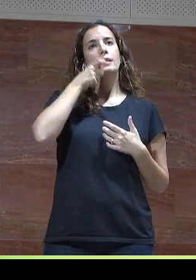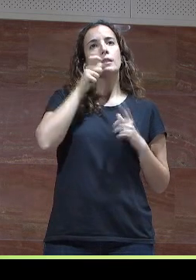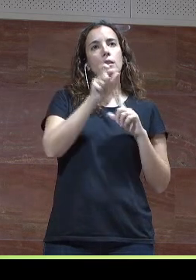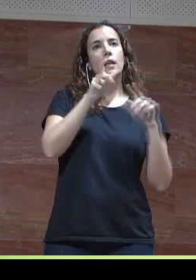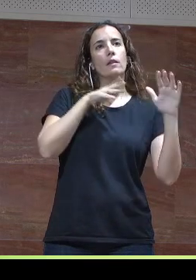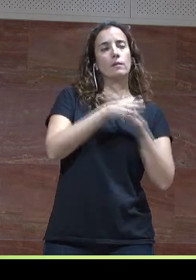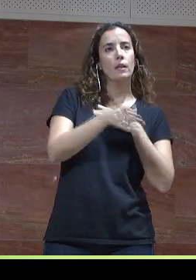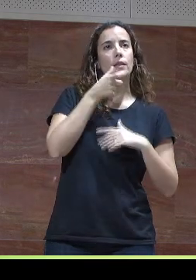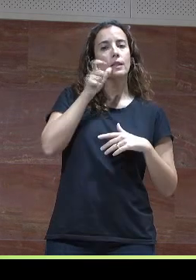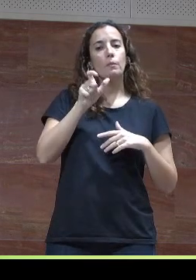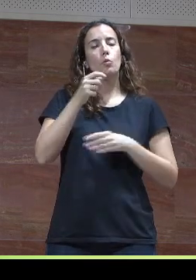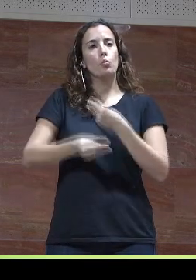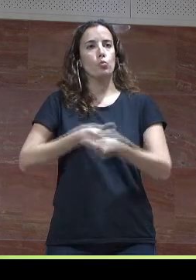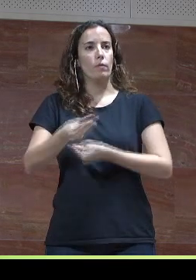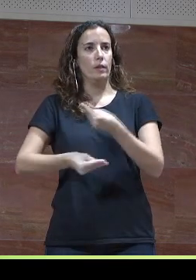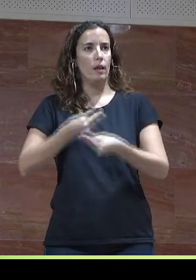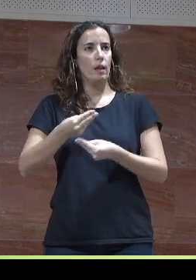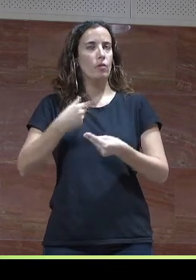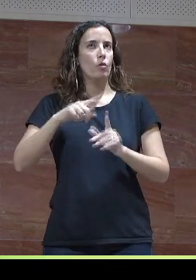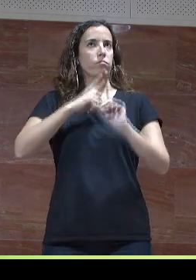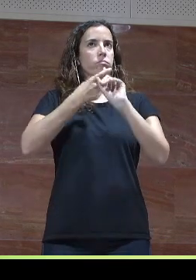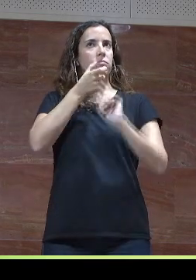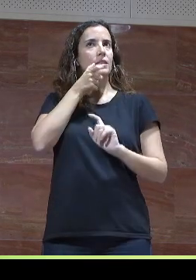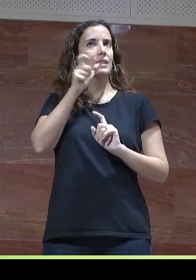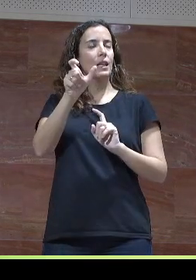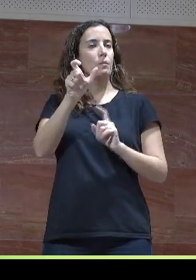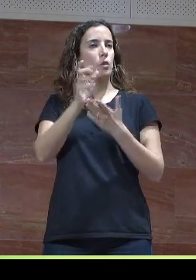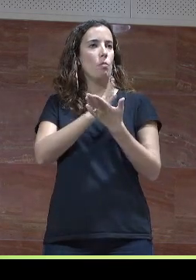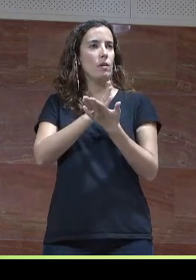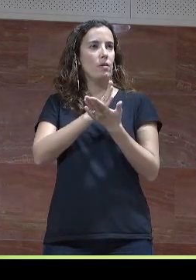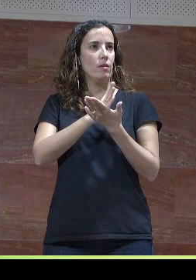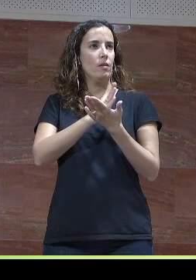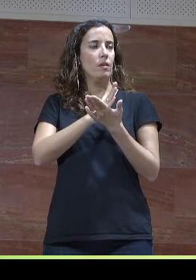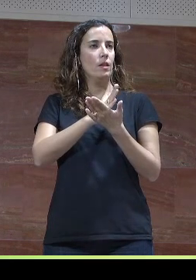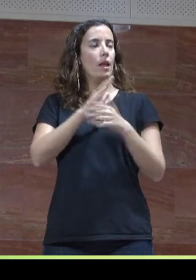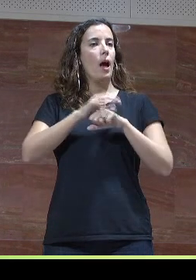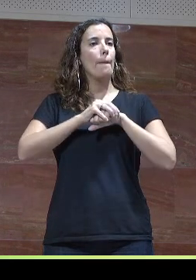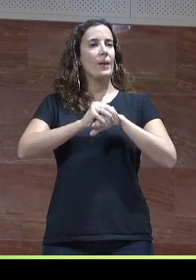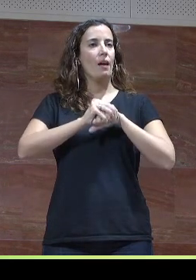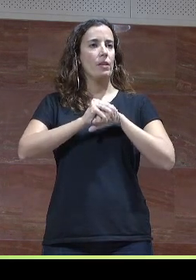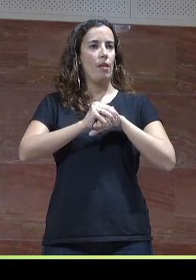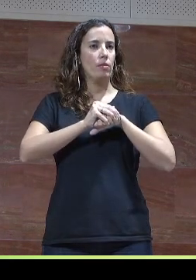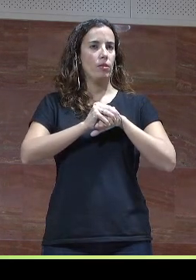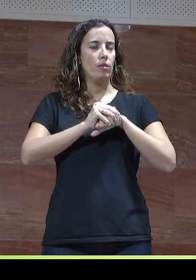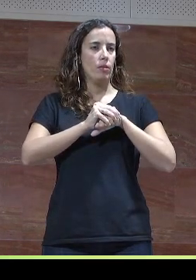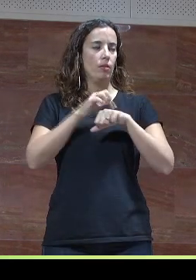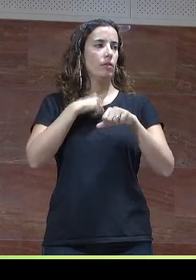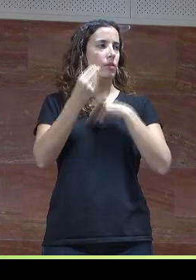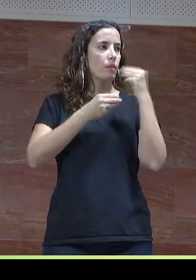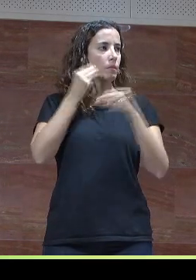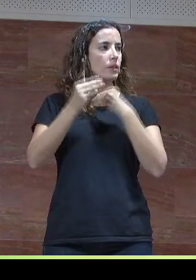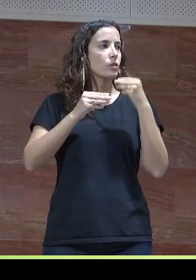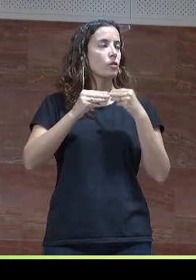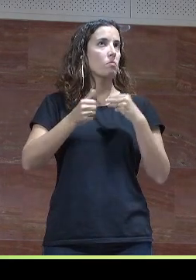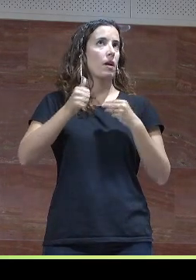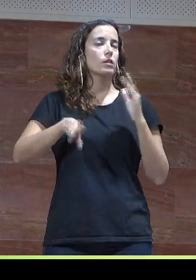de la usabilidad, yo he encontrado un término que para mí es el que más me dice, que es el de la amigabilidad, porque me parece que es el más